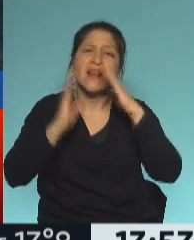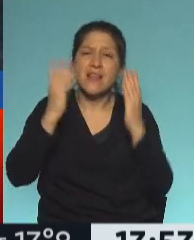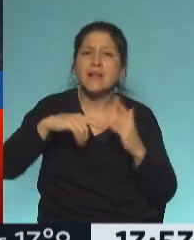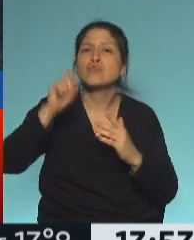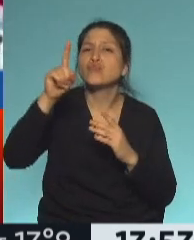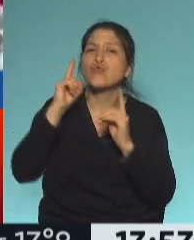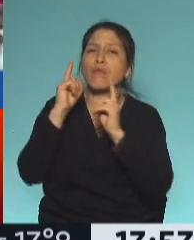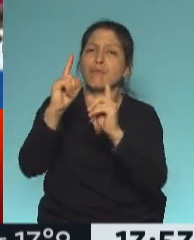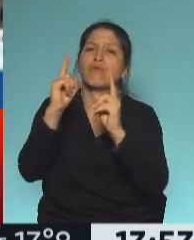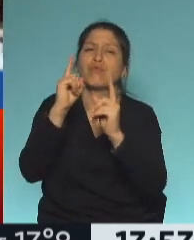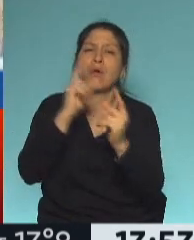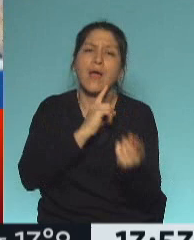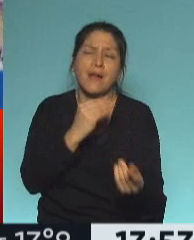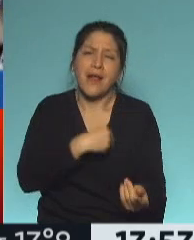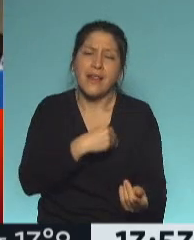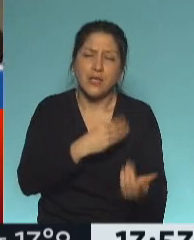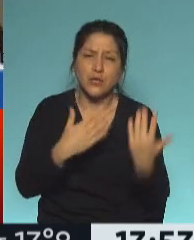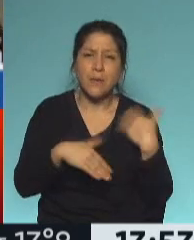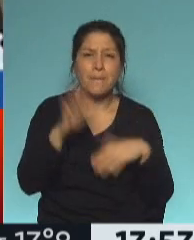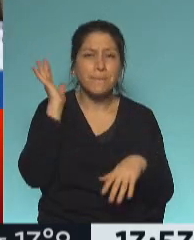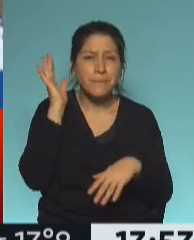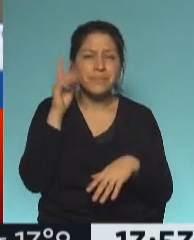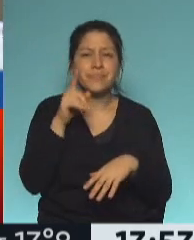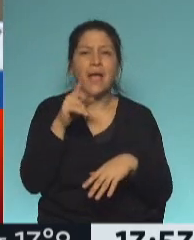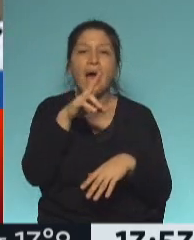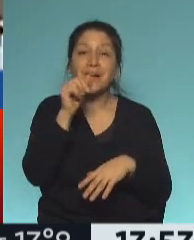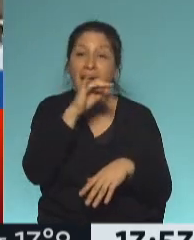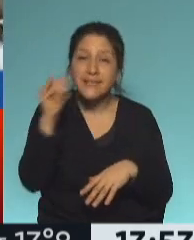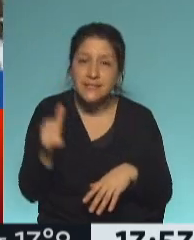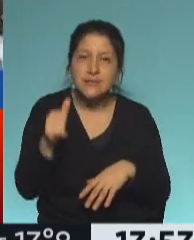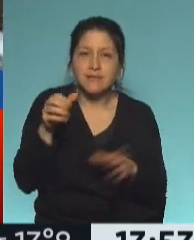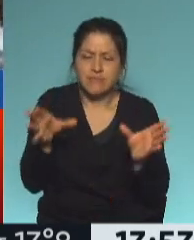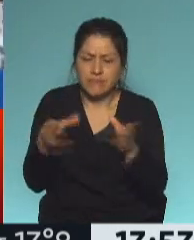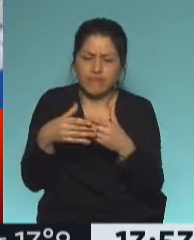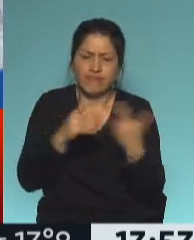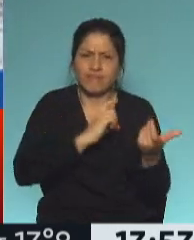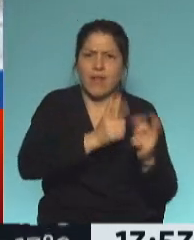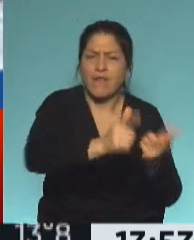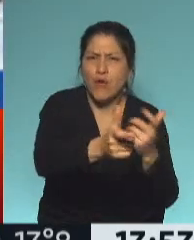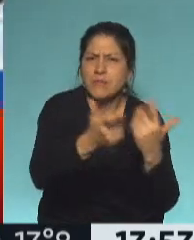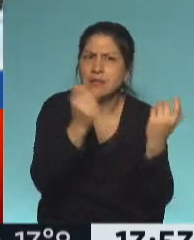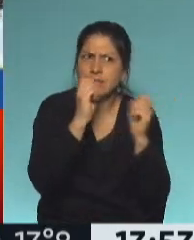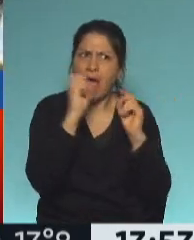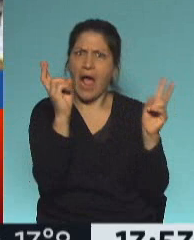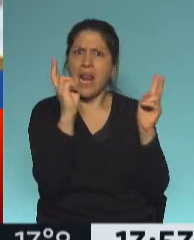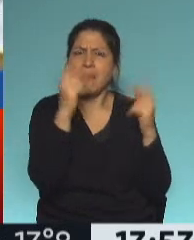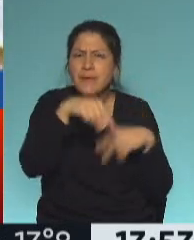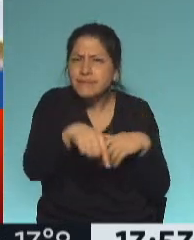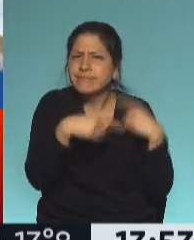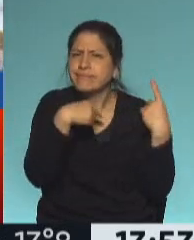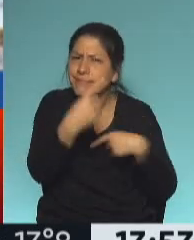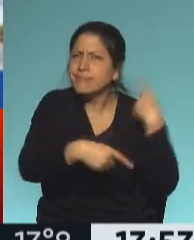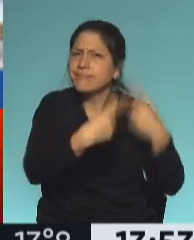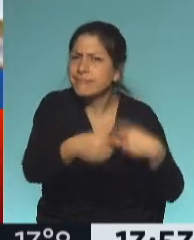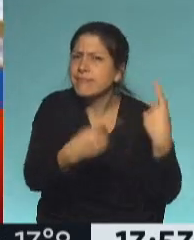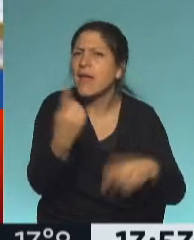religioso. En el caso de Raisi, hay alarma en el sector reformista, ya que se trata de un tradicionalista que en los